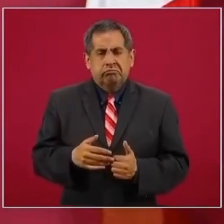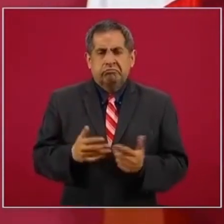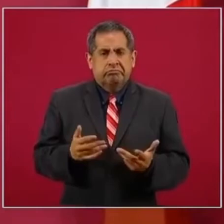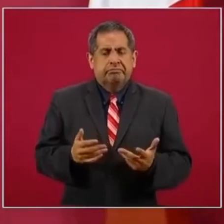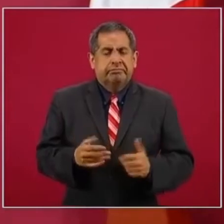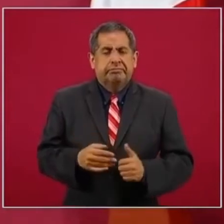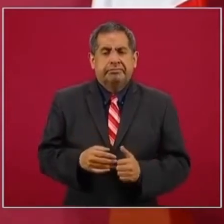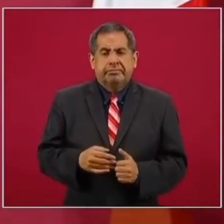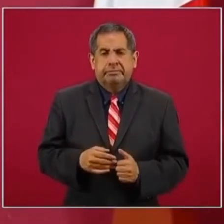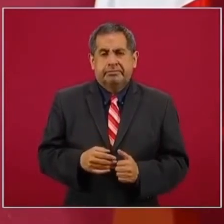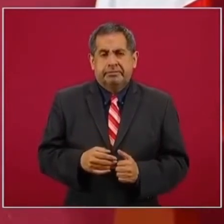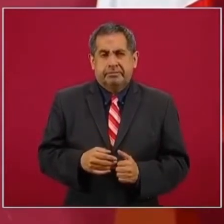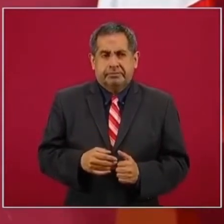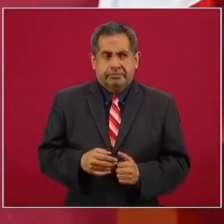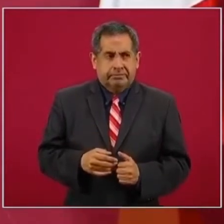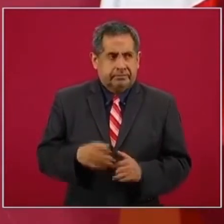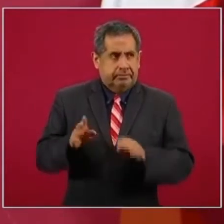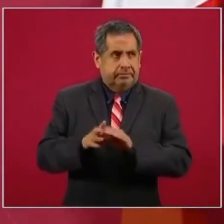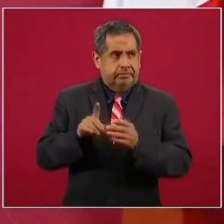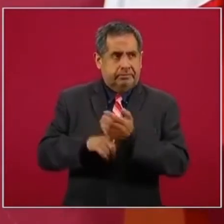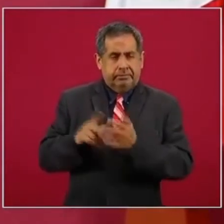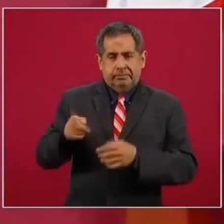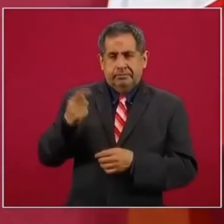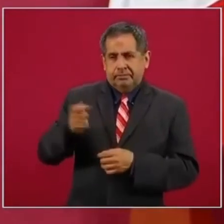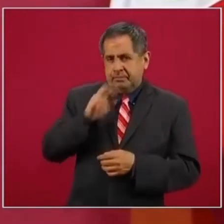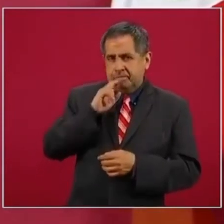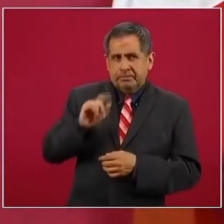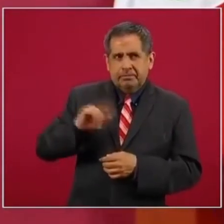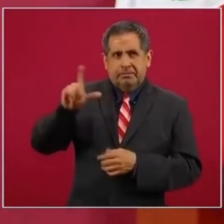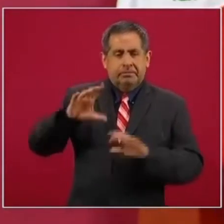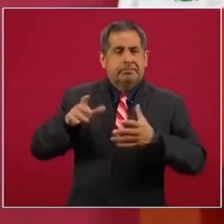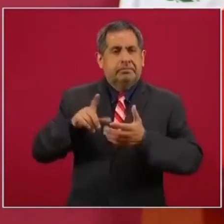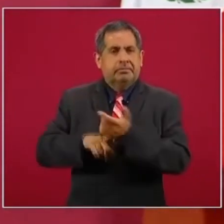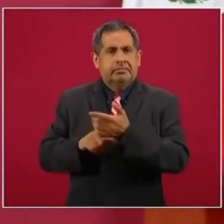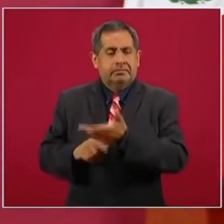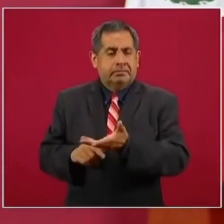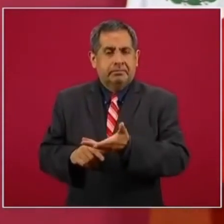de lo mejor que tenemos.